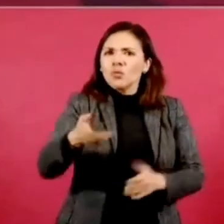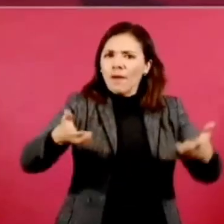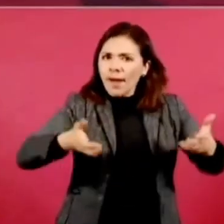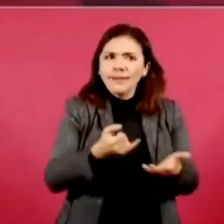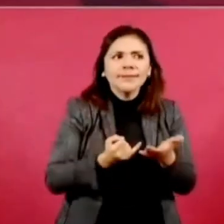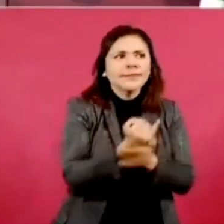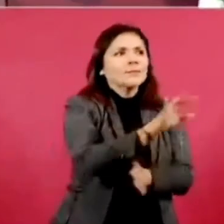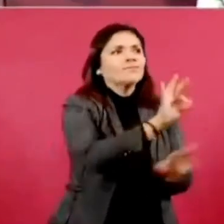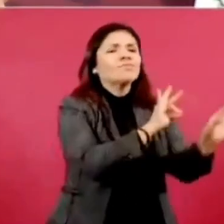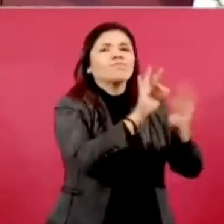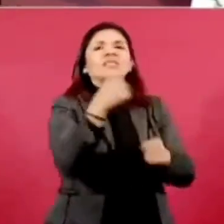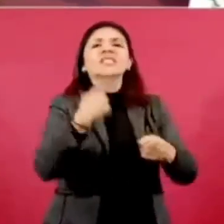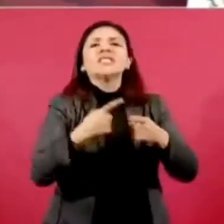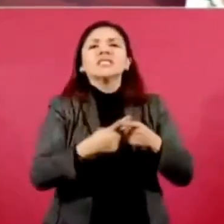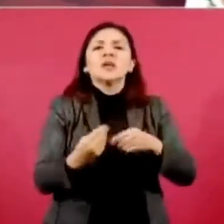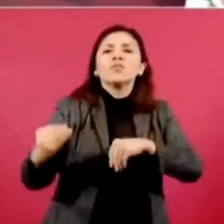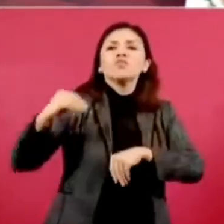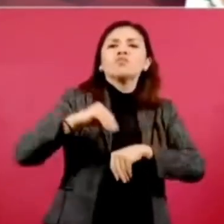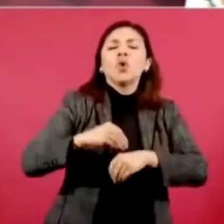el que elija a los jueces,